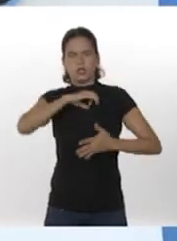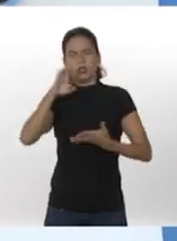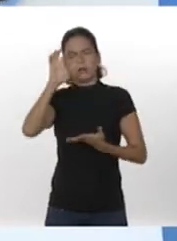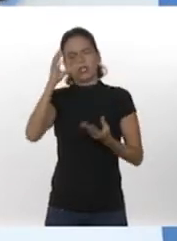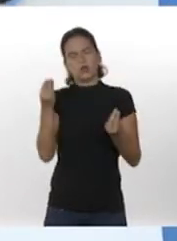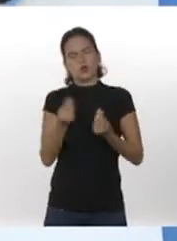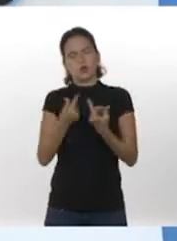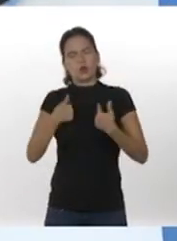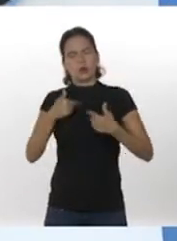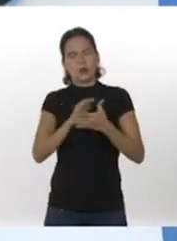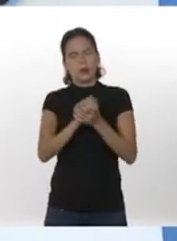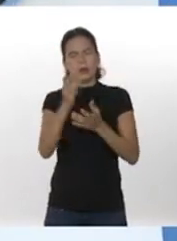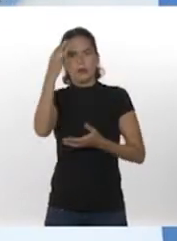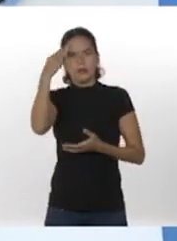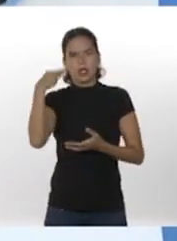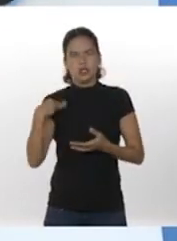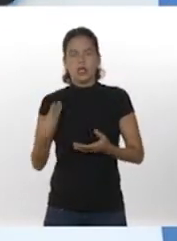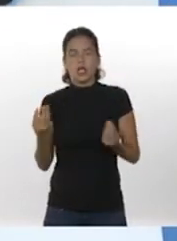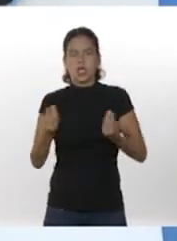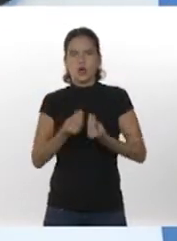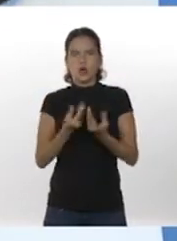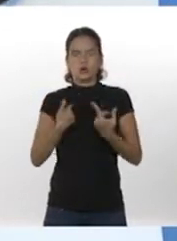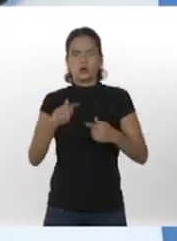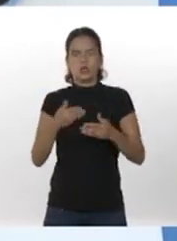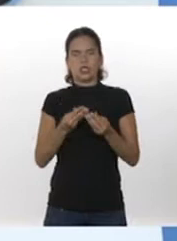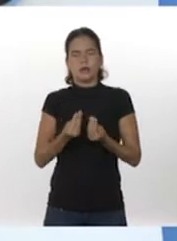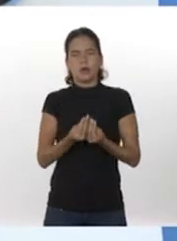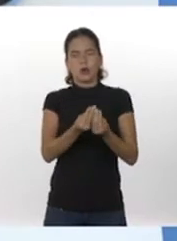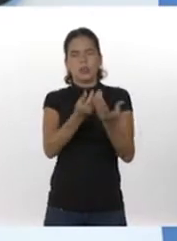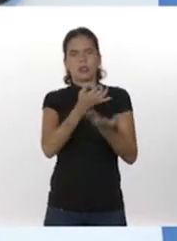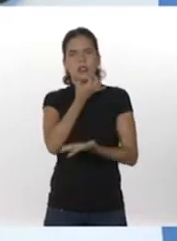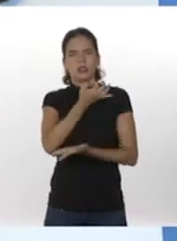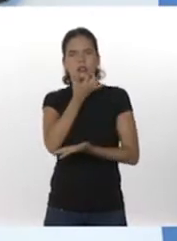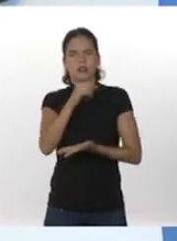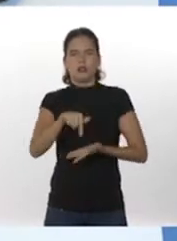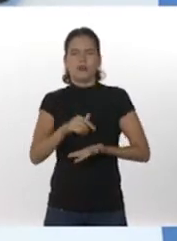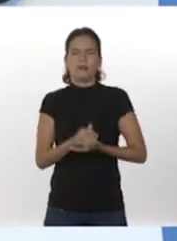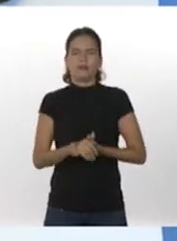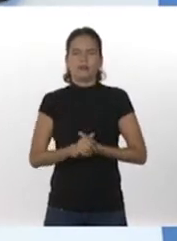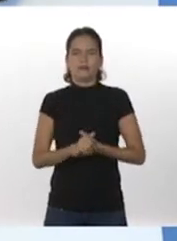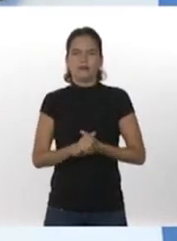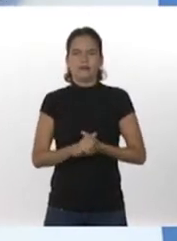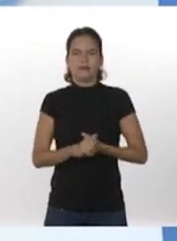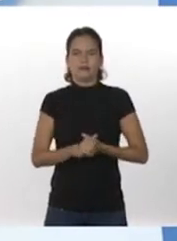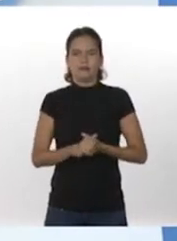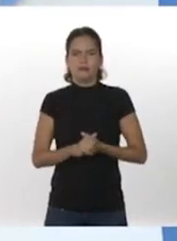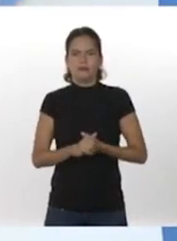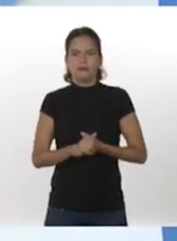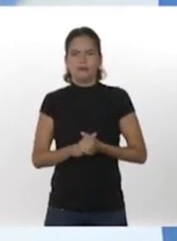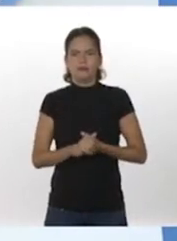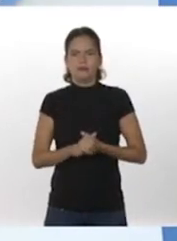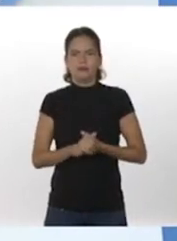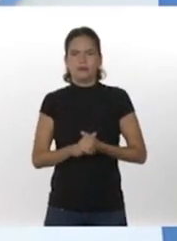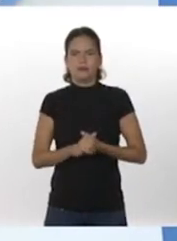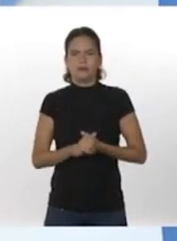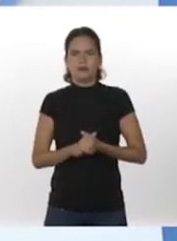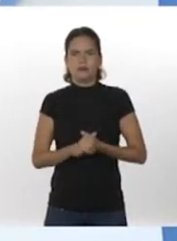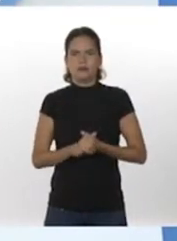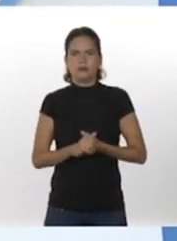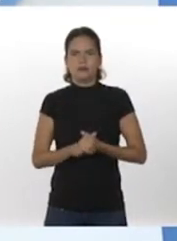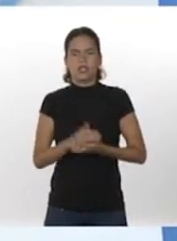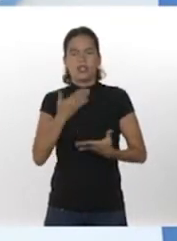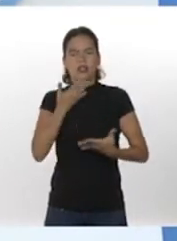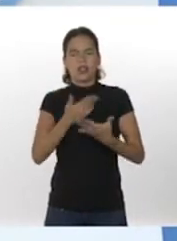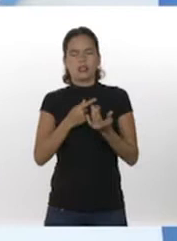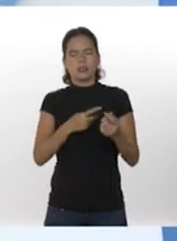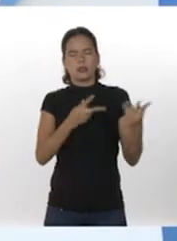lado se encuentra mi amiga Minangeli y juntos los estaremos acompañando en la tarde de hoy. Hola Minangeli, ¿cómo estás? Hola César, muchas gracias por la